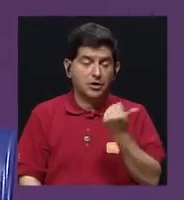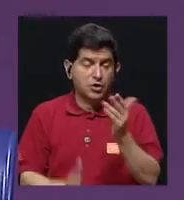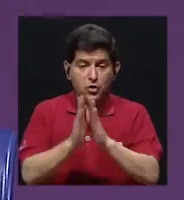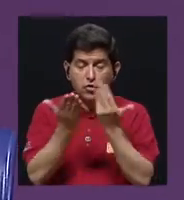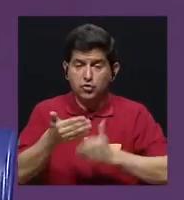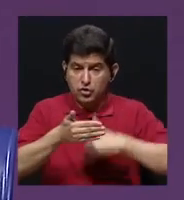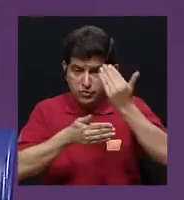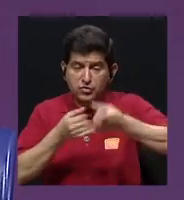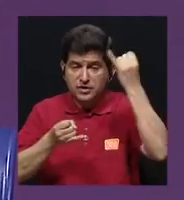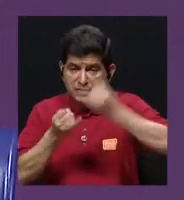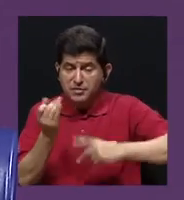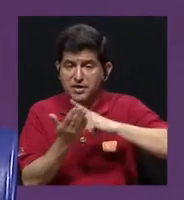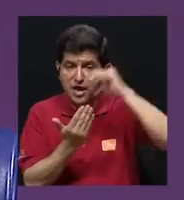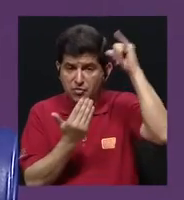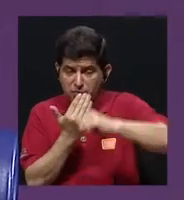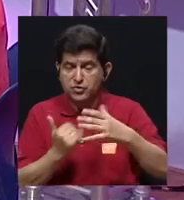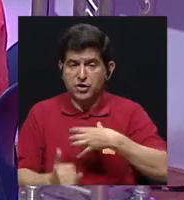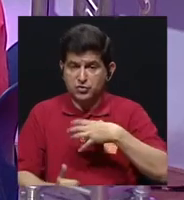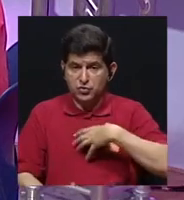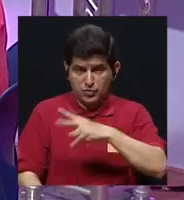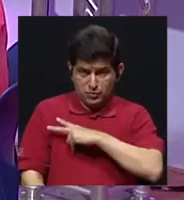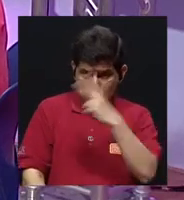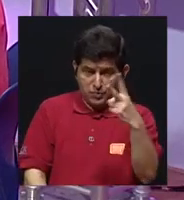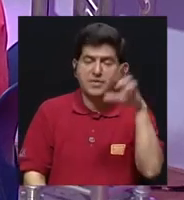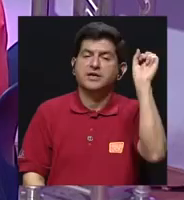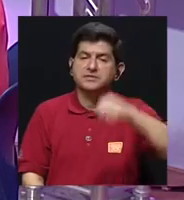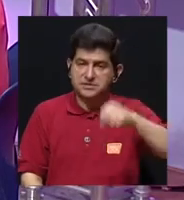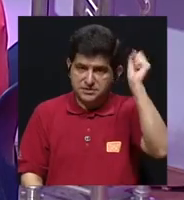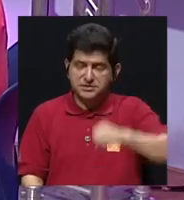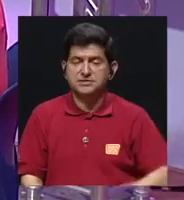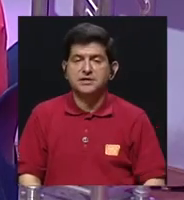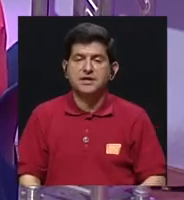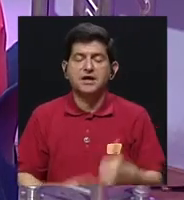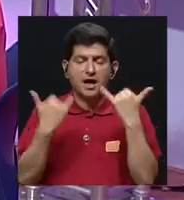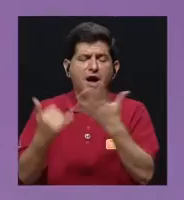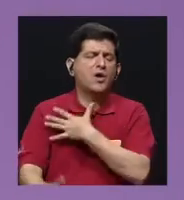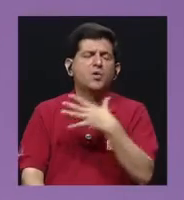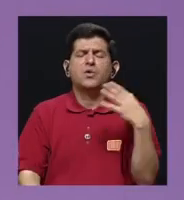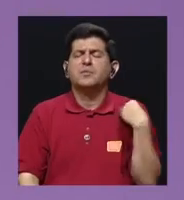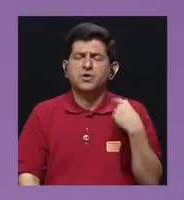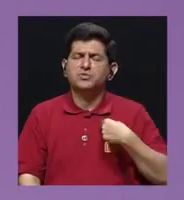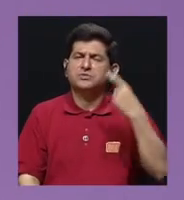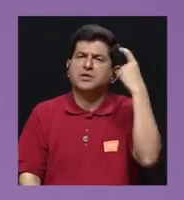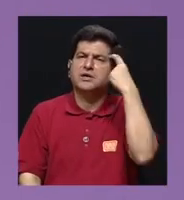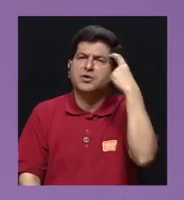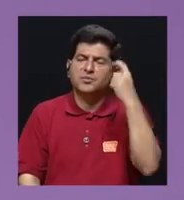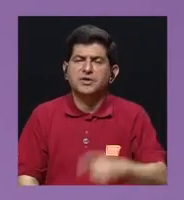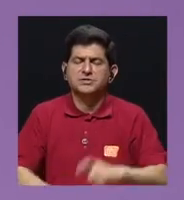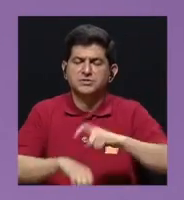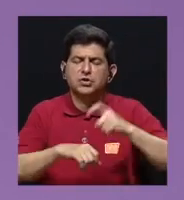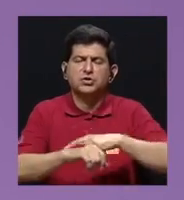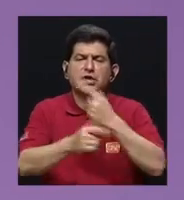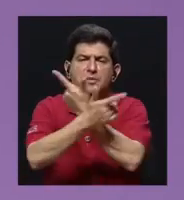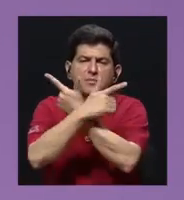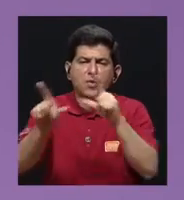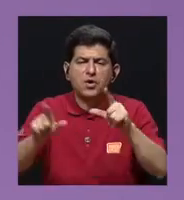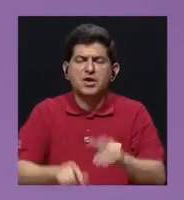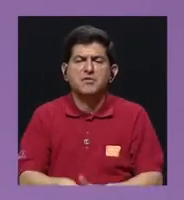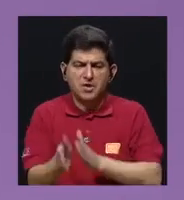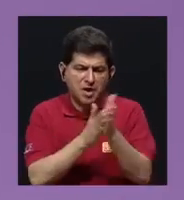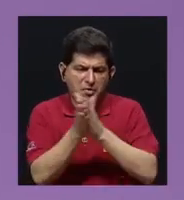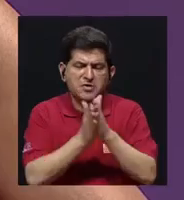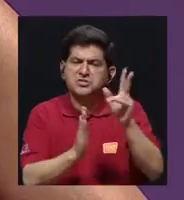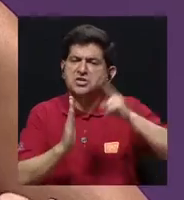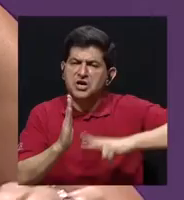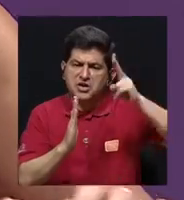de terminado sí. el proyecto ya por sí. su cuenta. Ah, sí, sí. Ahora me gusta, ya yo pienso en un tiempo libre leer un libro.